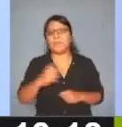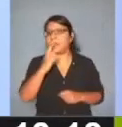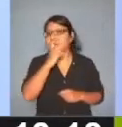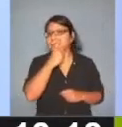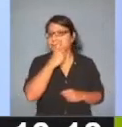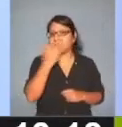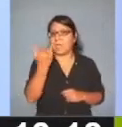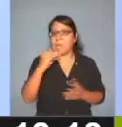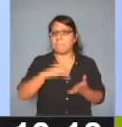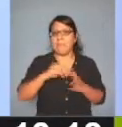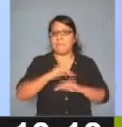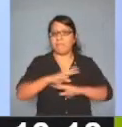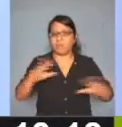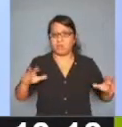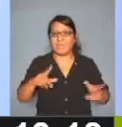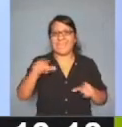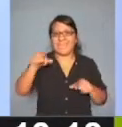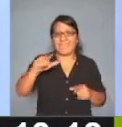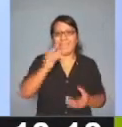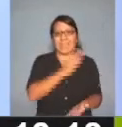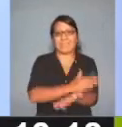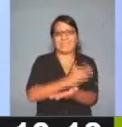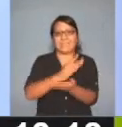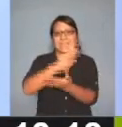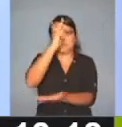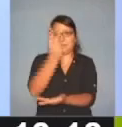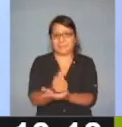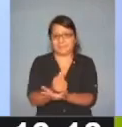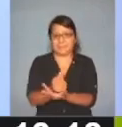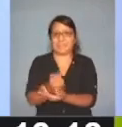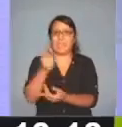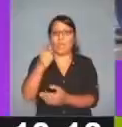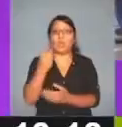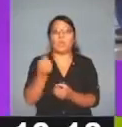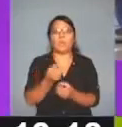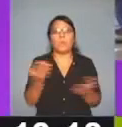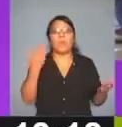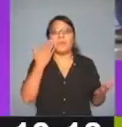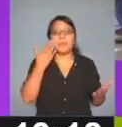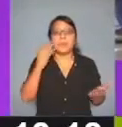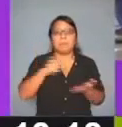detalles está en la terminal de Ómnibus Jorge Cómo te va Buenas